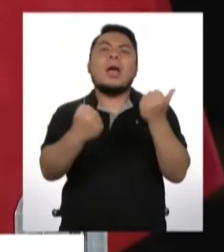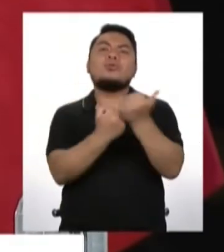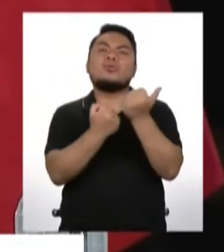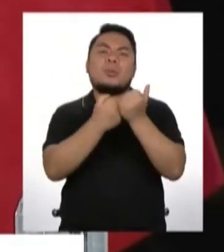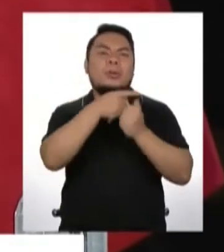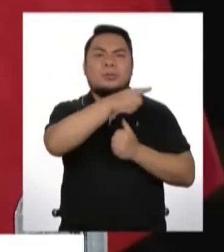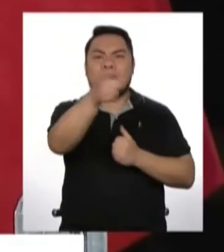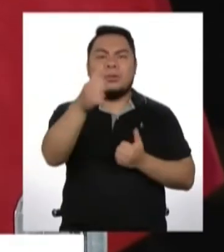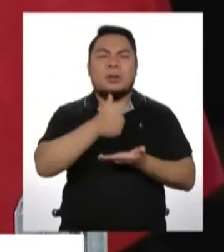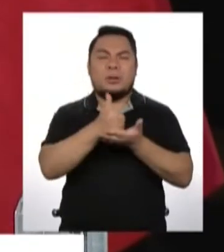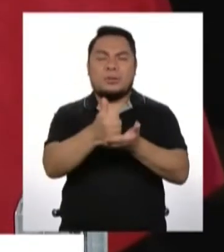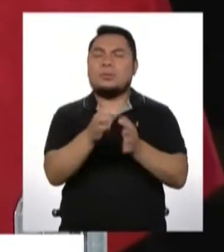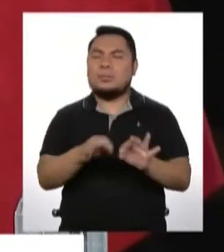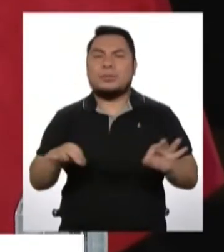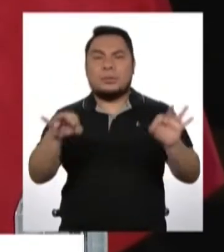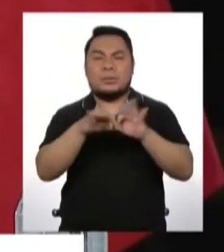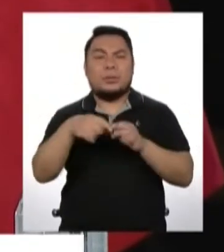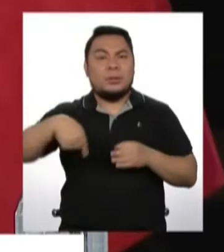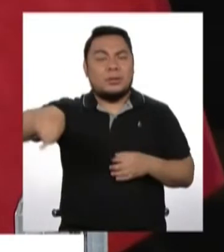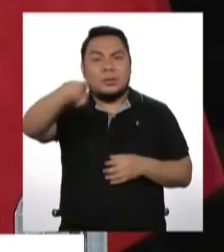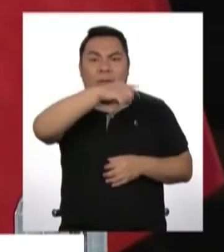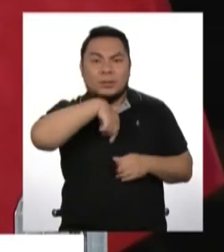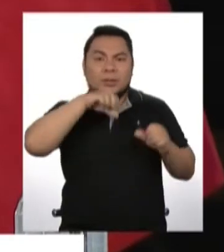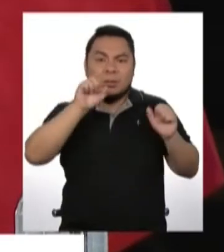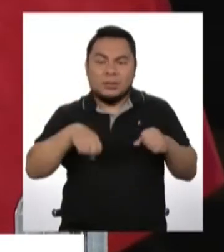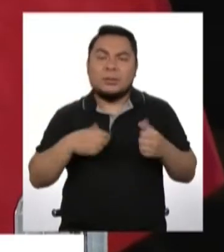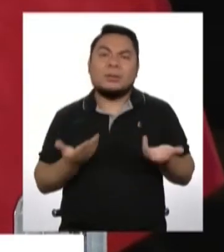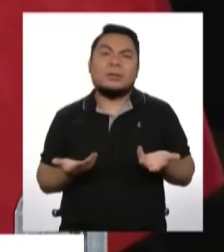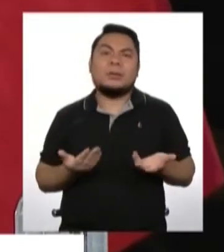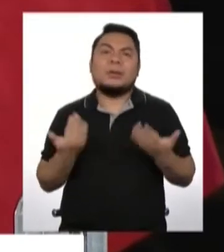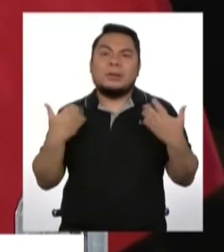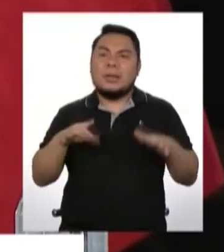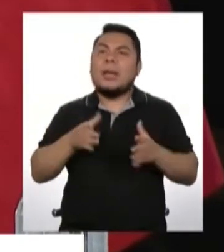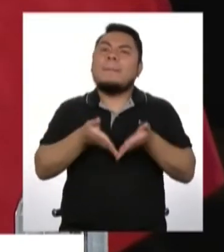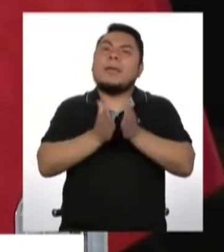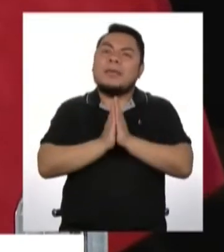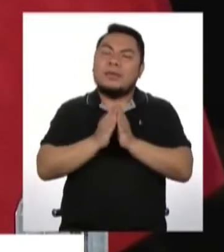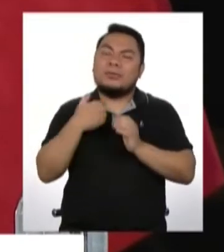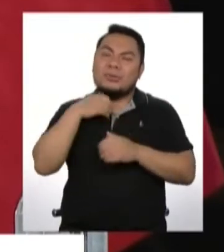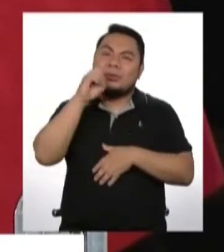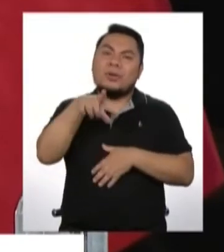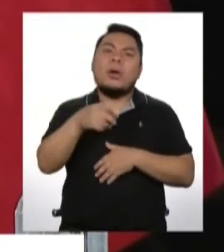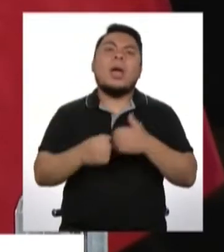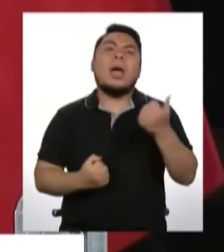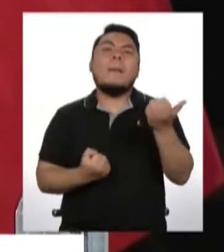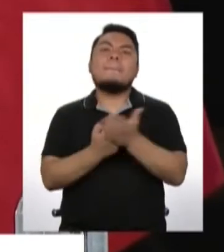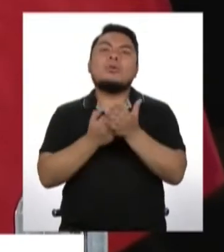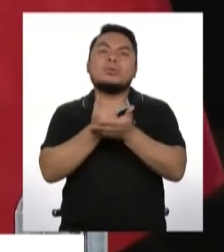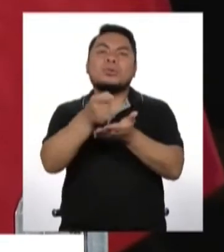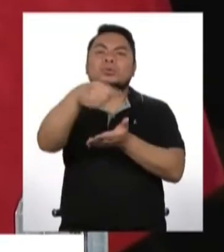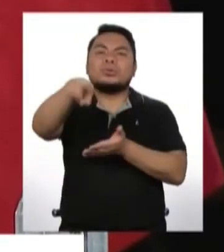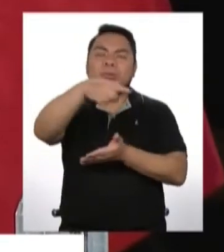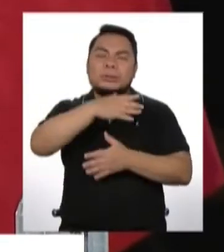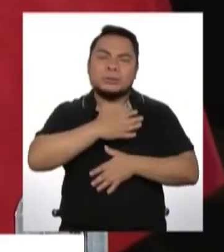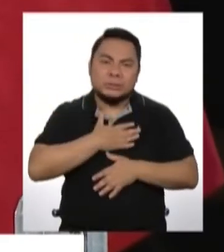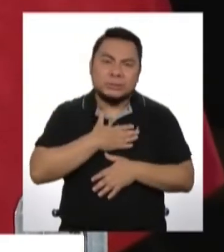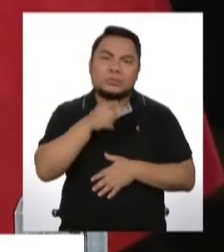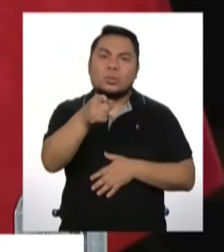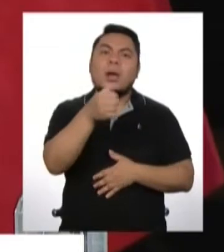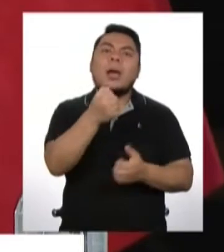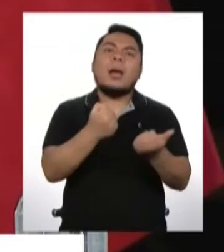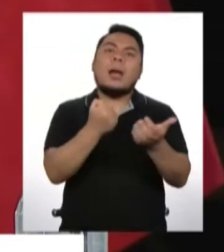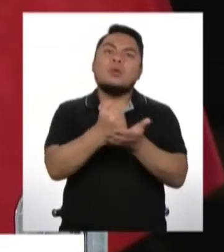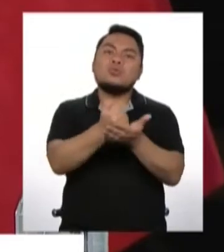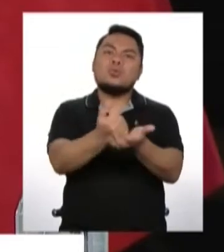fundamental. Si logramos, como hemos pedido desde el principio, su apoyo solidario, su apoyo